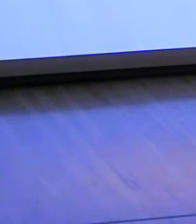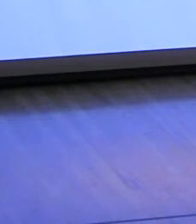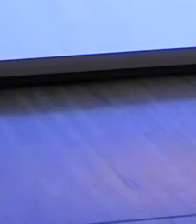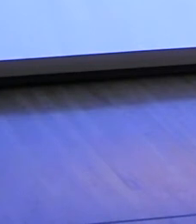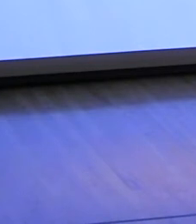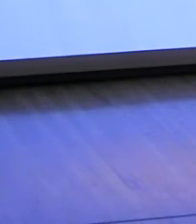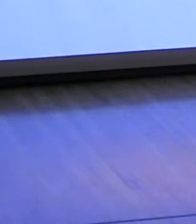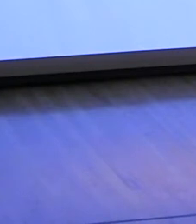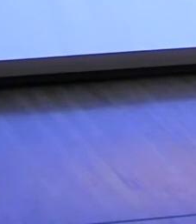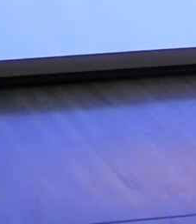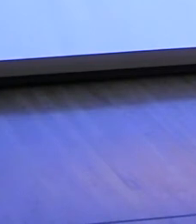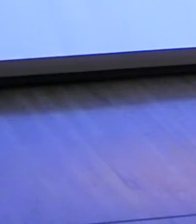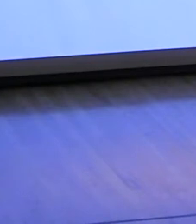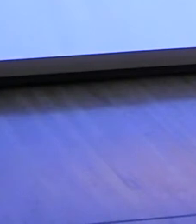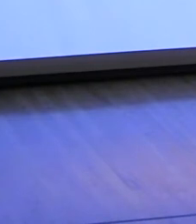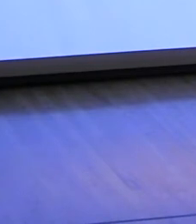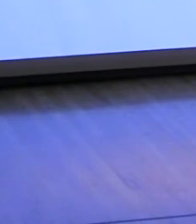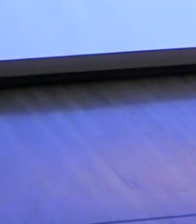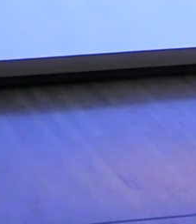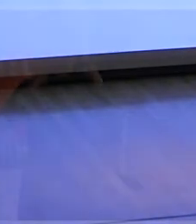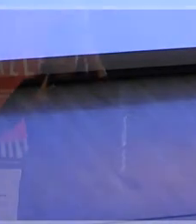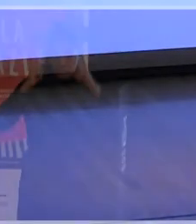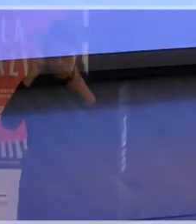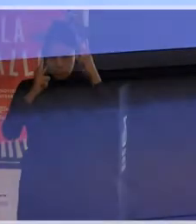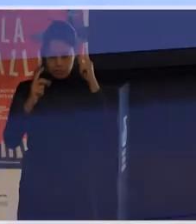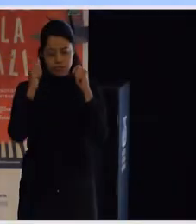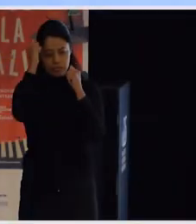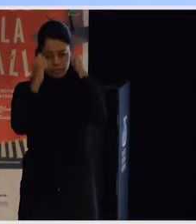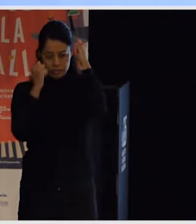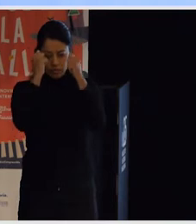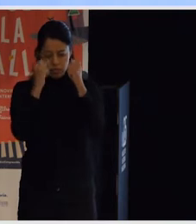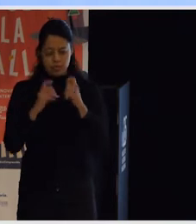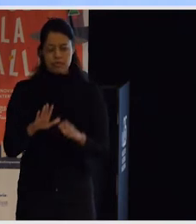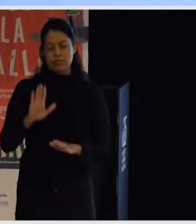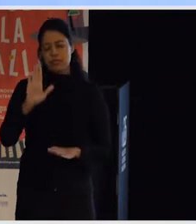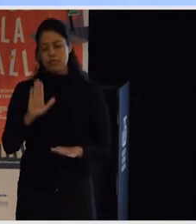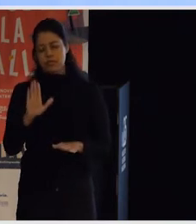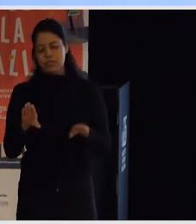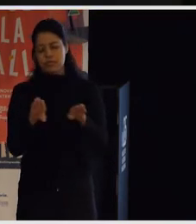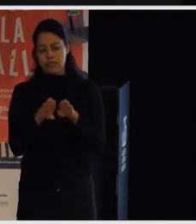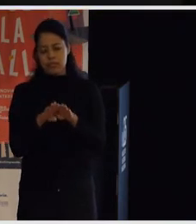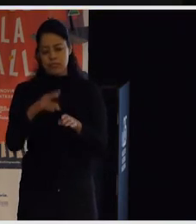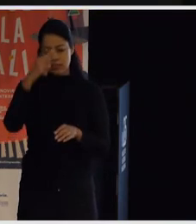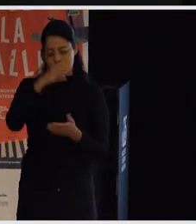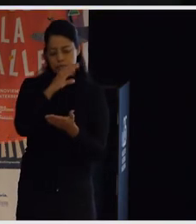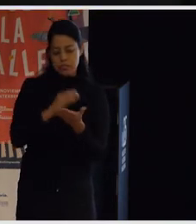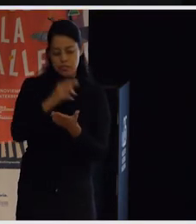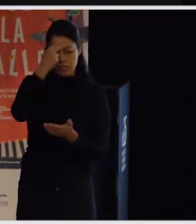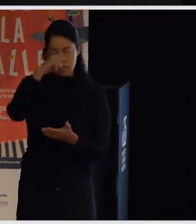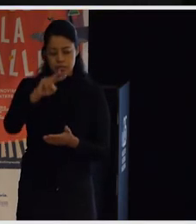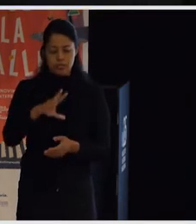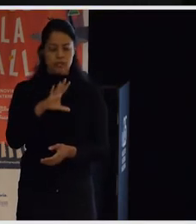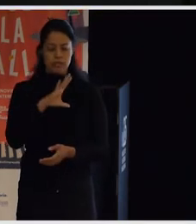turista así como más visitantes y se convierte casi casi en el balneario como de la ciudad de méxico y es una